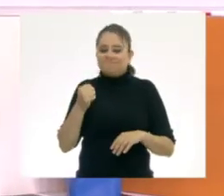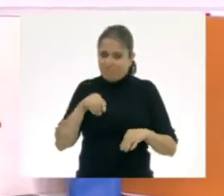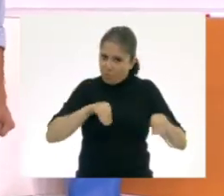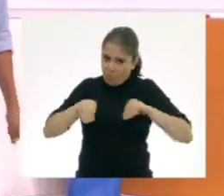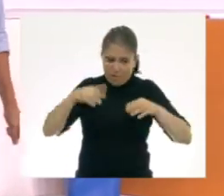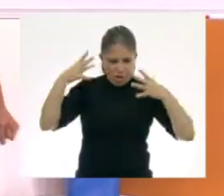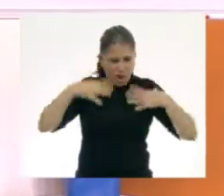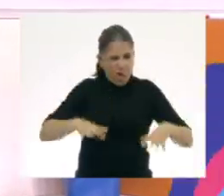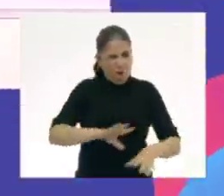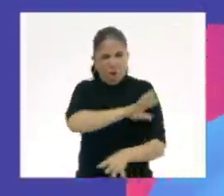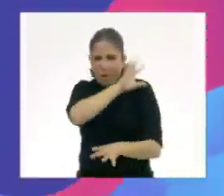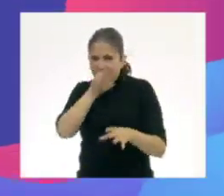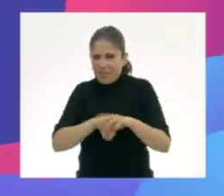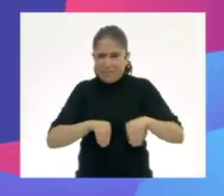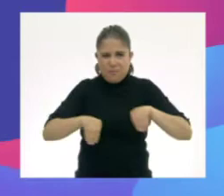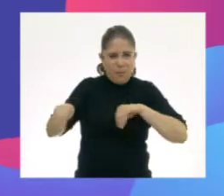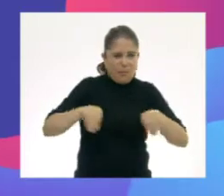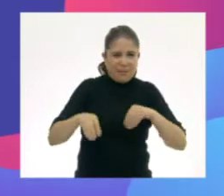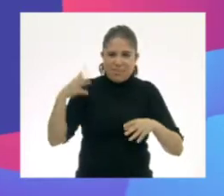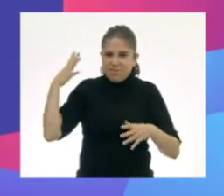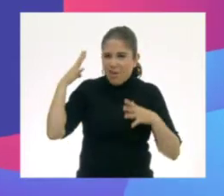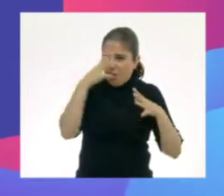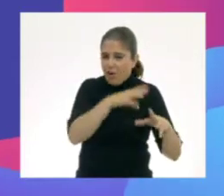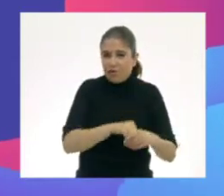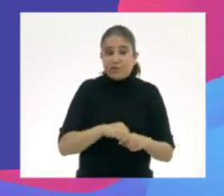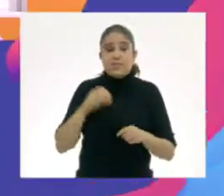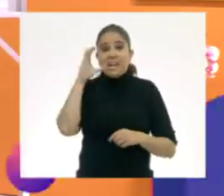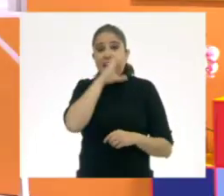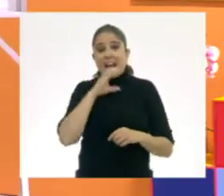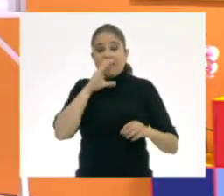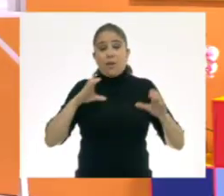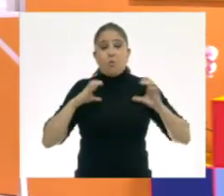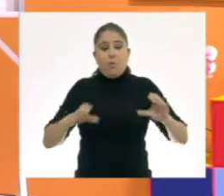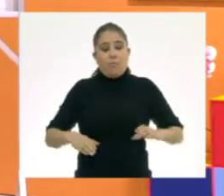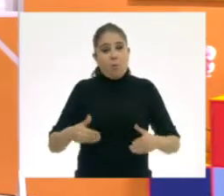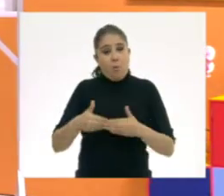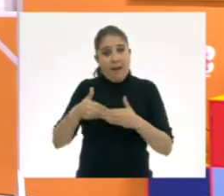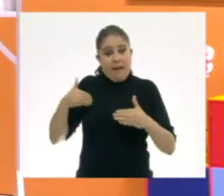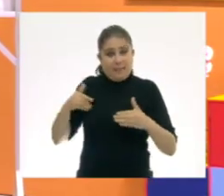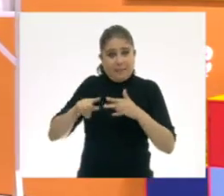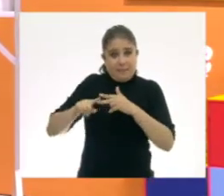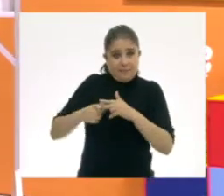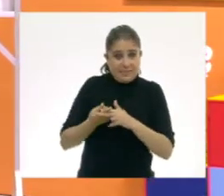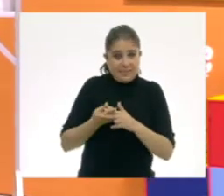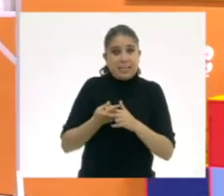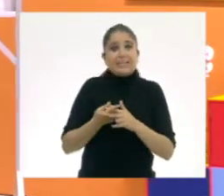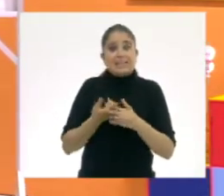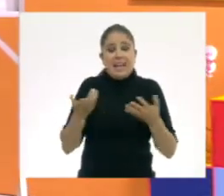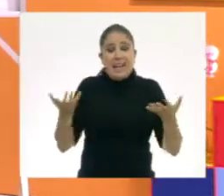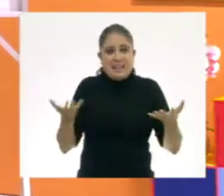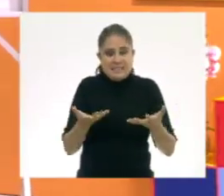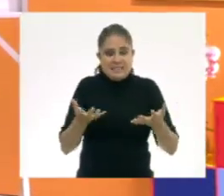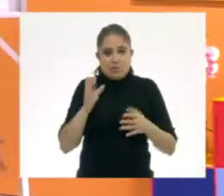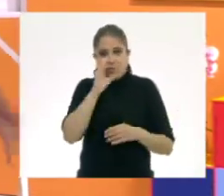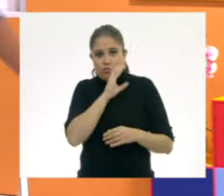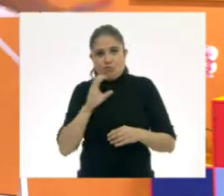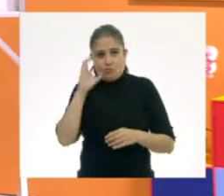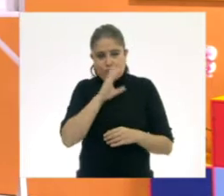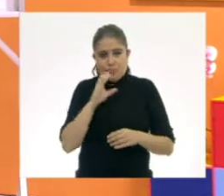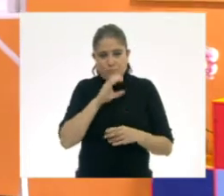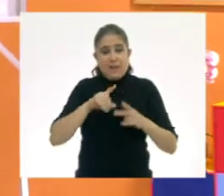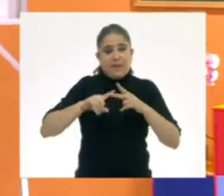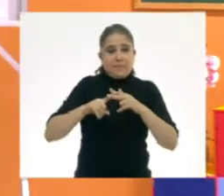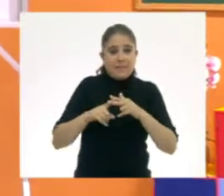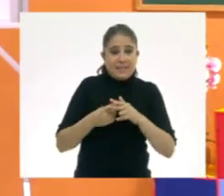639? Sí, ahorita vamos a hacer ese reto de movernos todos. Vamos a calentar nuestro cuerpo antes de comenzar esta actividad, ¿sí? Y vamos a